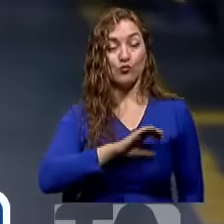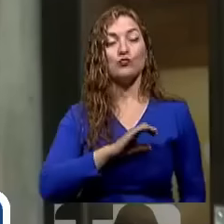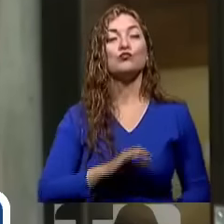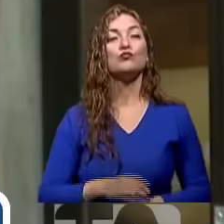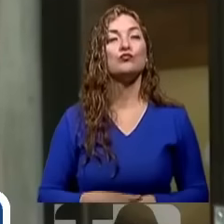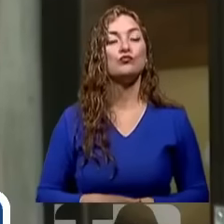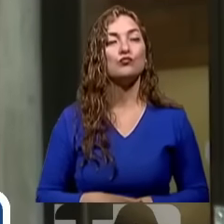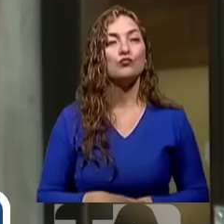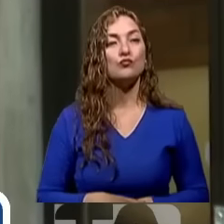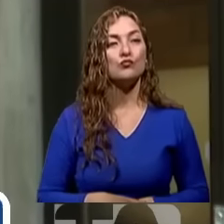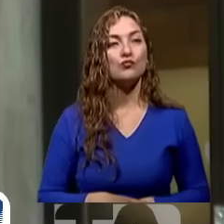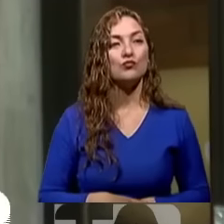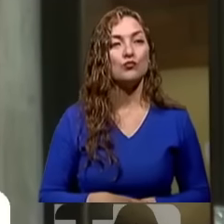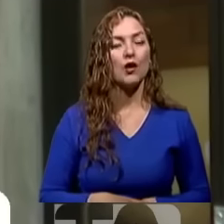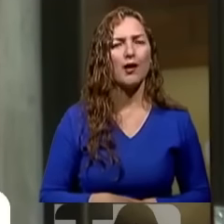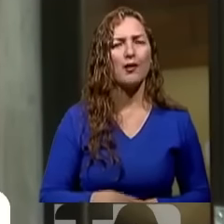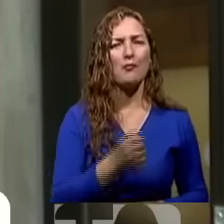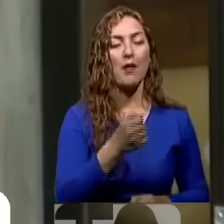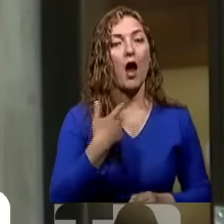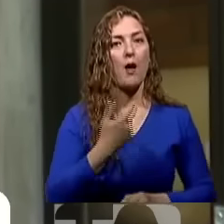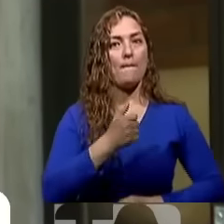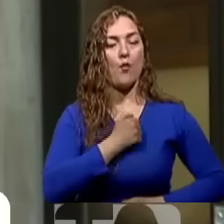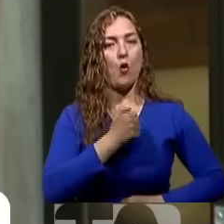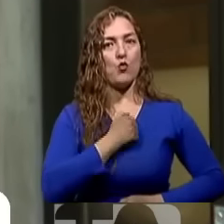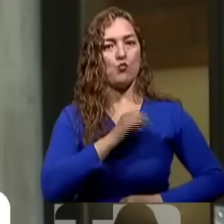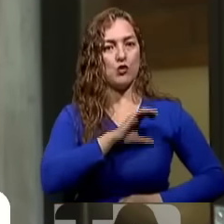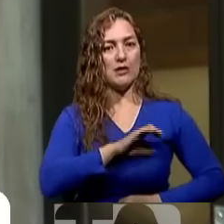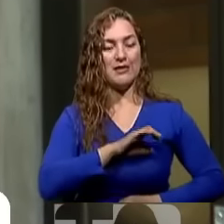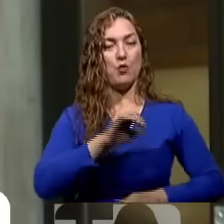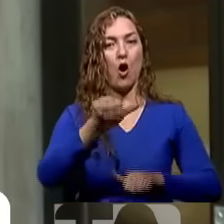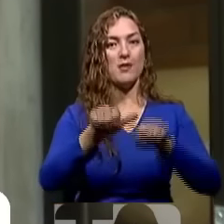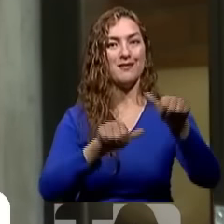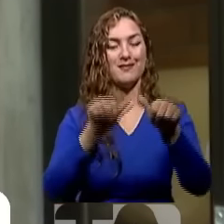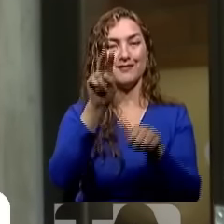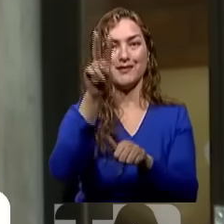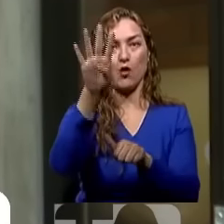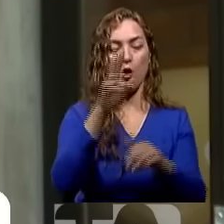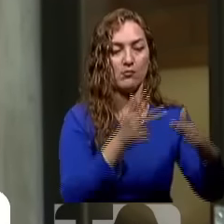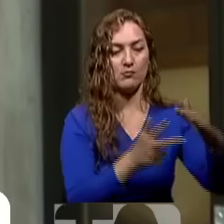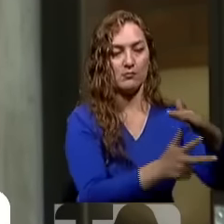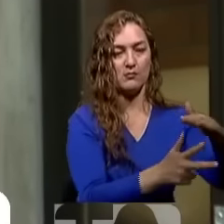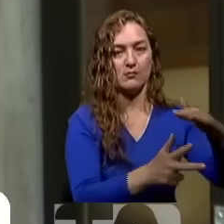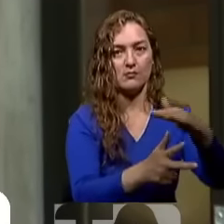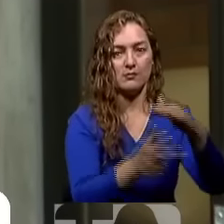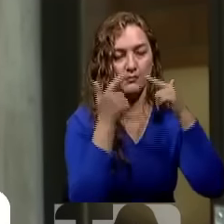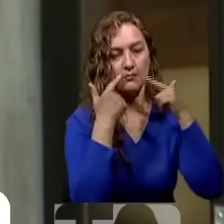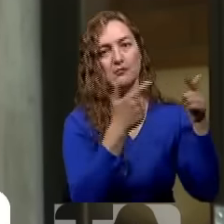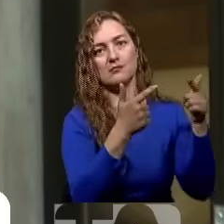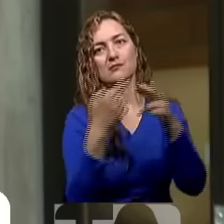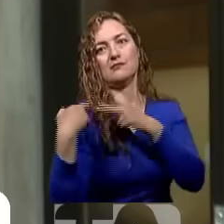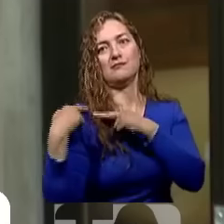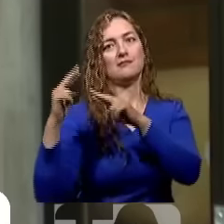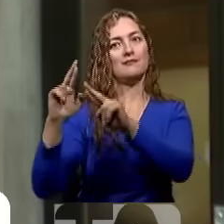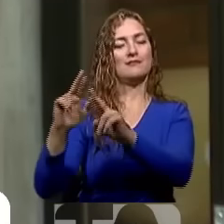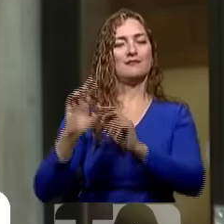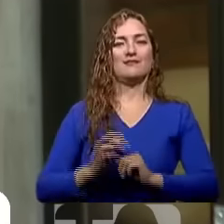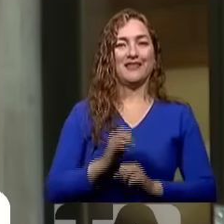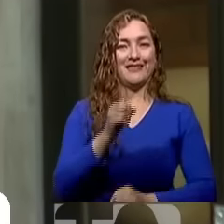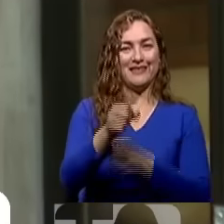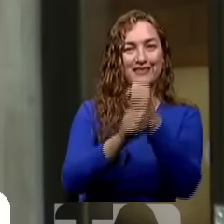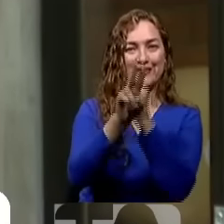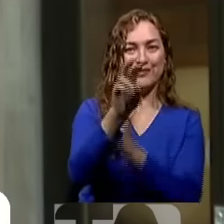casos. Tenemos 24 parqueaderos que los administra el municipio de Quito en el sistema de estacionamientos metropolitanos. Hemos visto cómo en lo que va de este